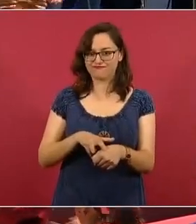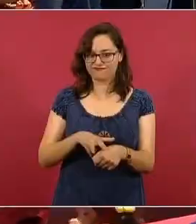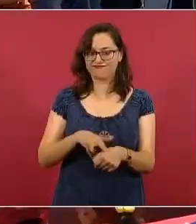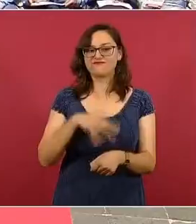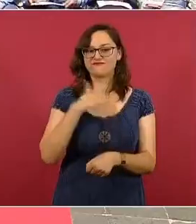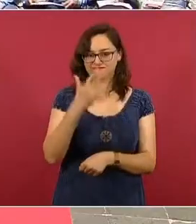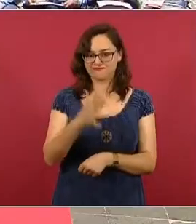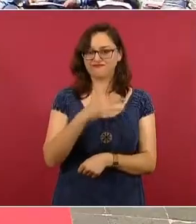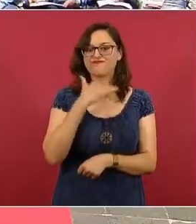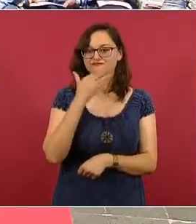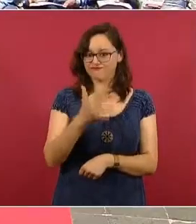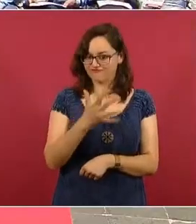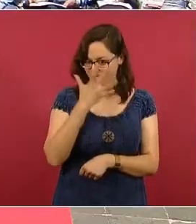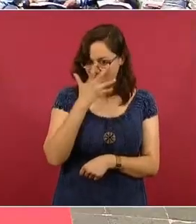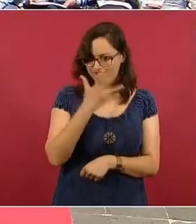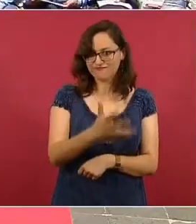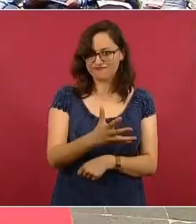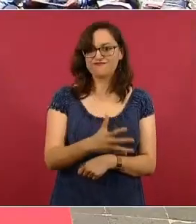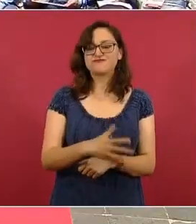corruptos.